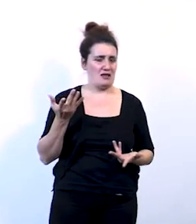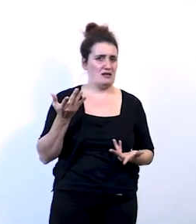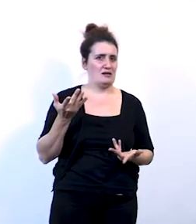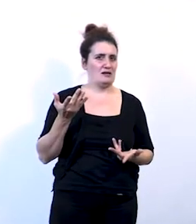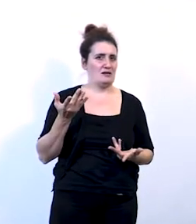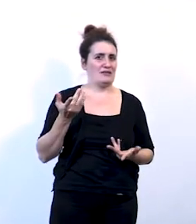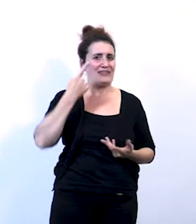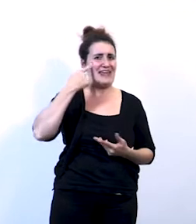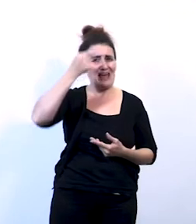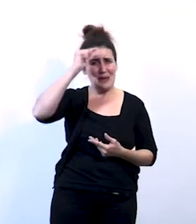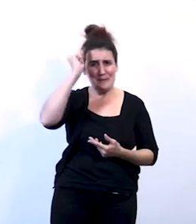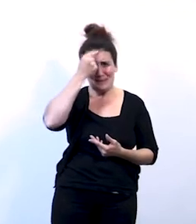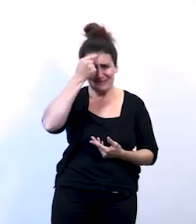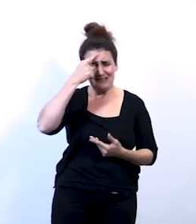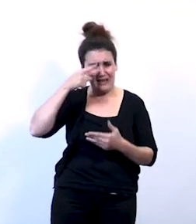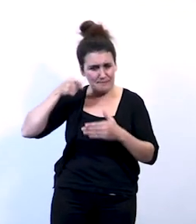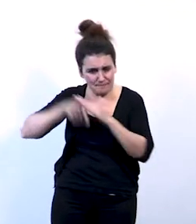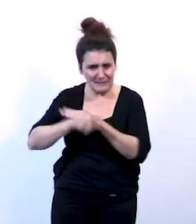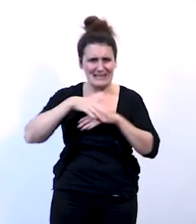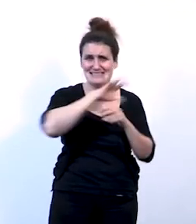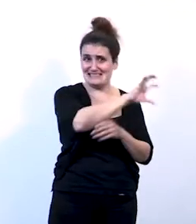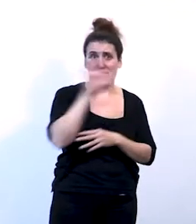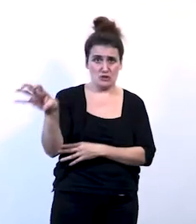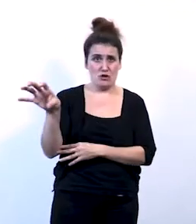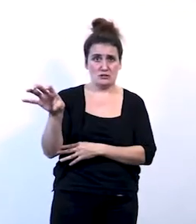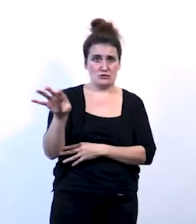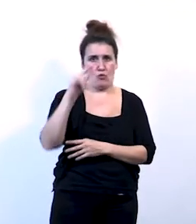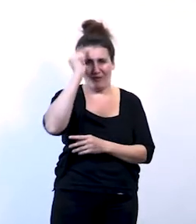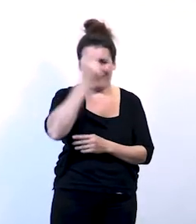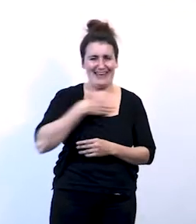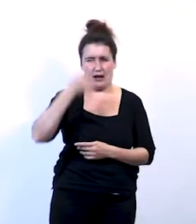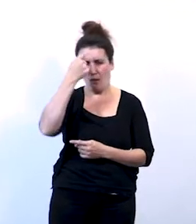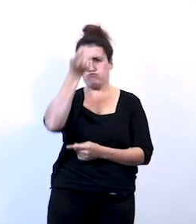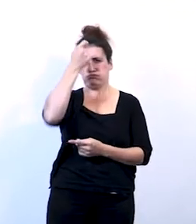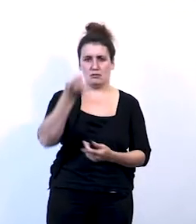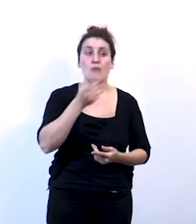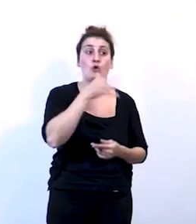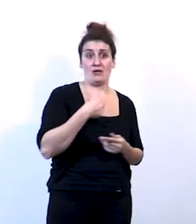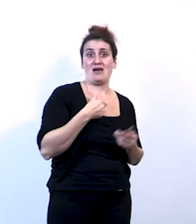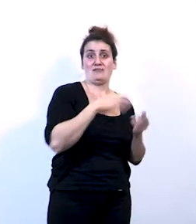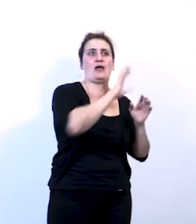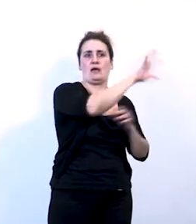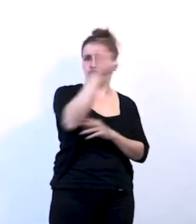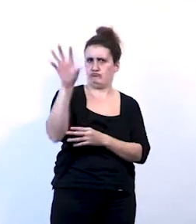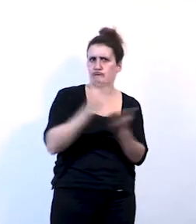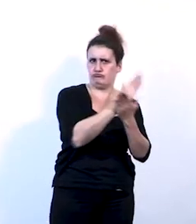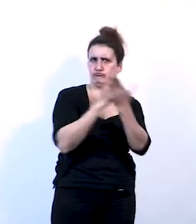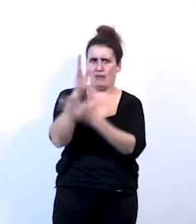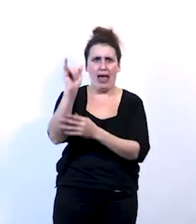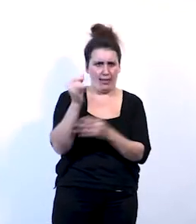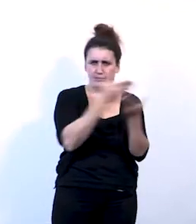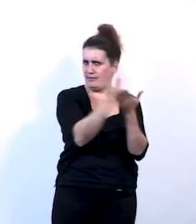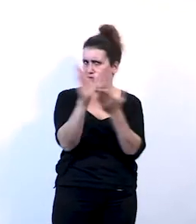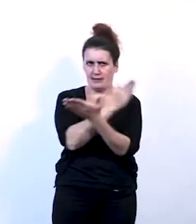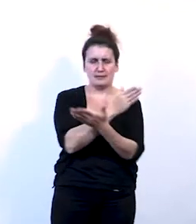de meternos en la mente esas divisiones. Porque mira, las divisiones geográficas existen porque tenemos